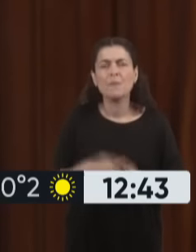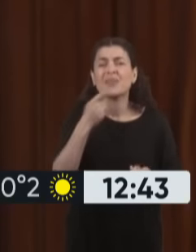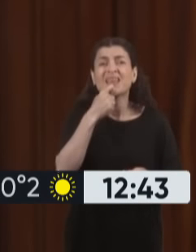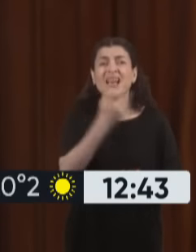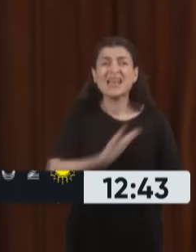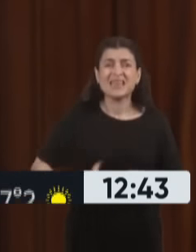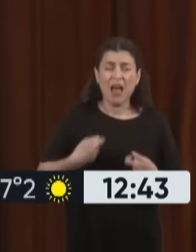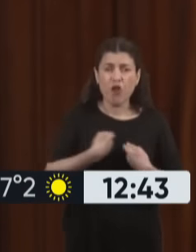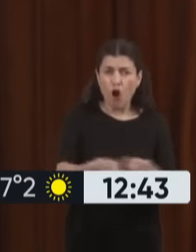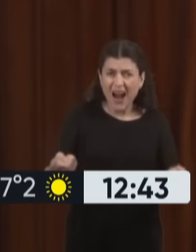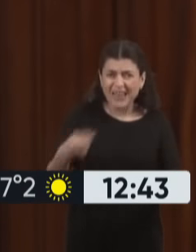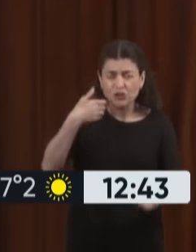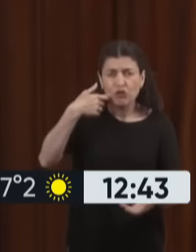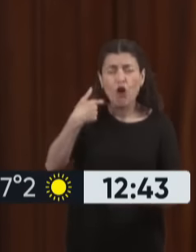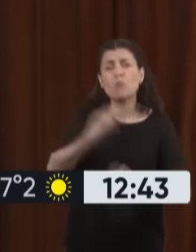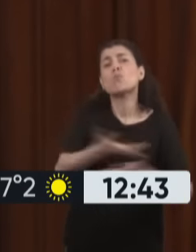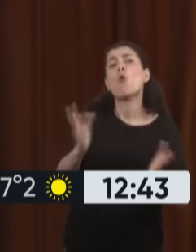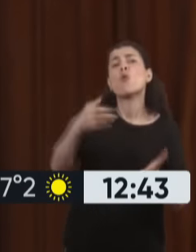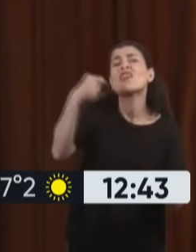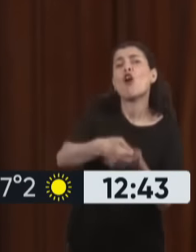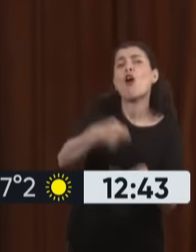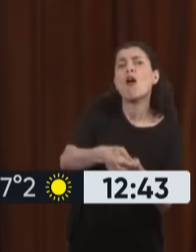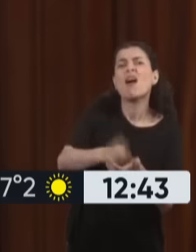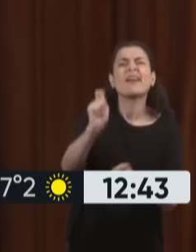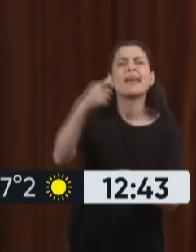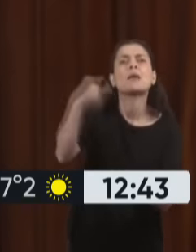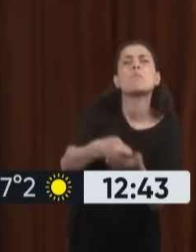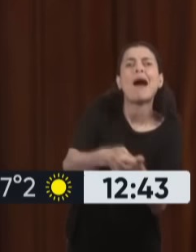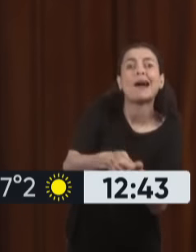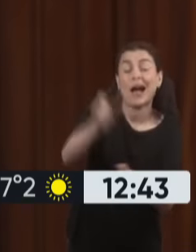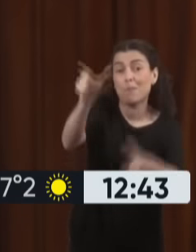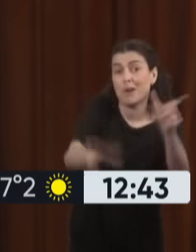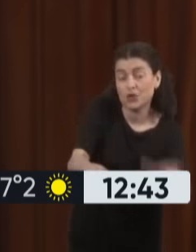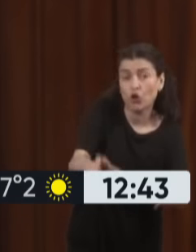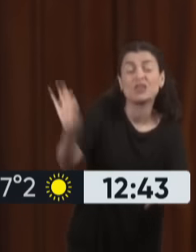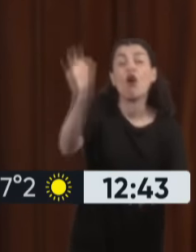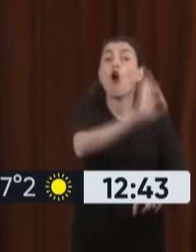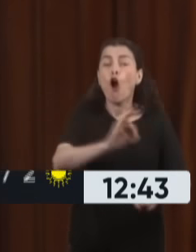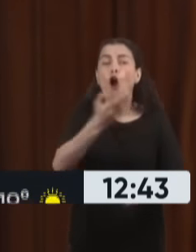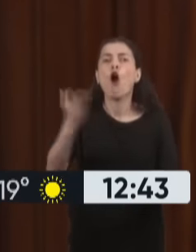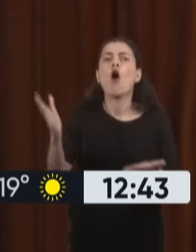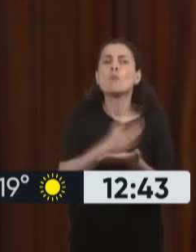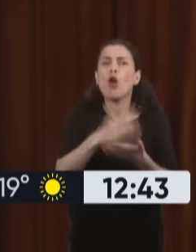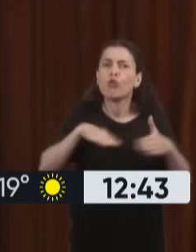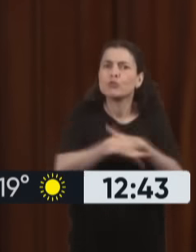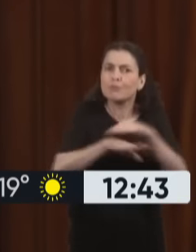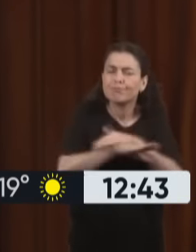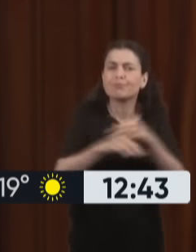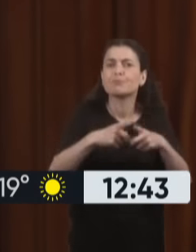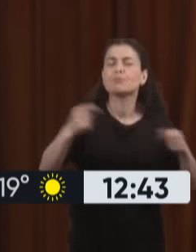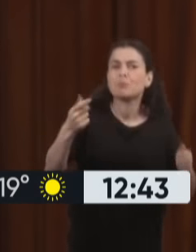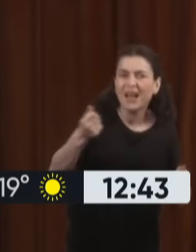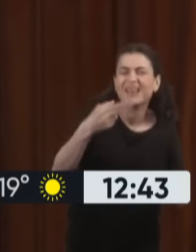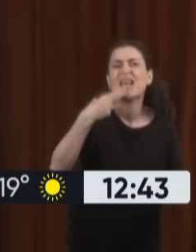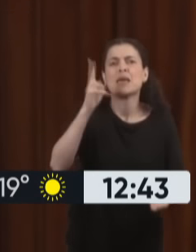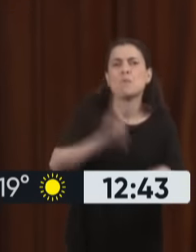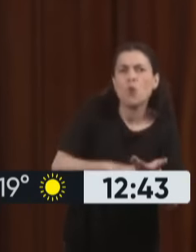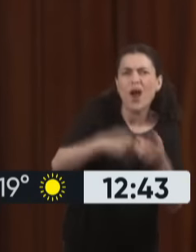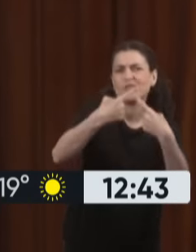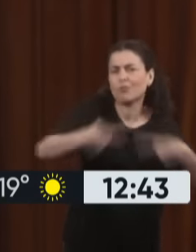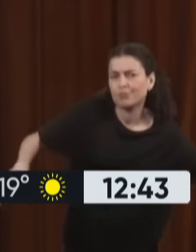público siempre se paga. Es decir, o lo van a pagar con emisión monetaria, generando inflación, generando impuesto